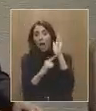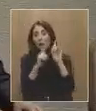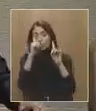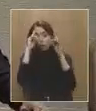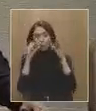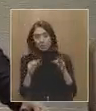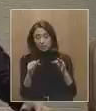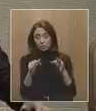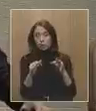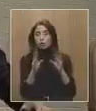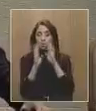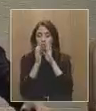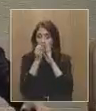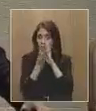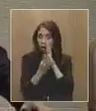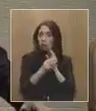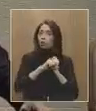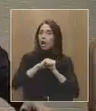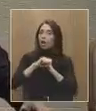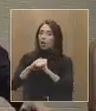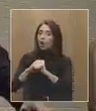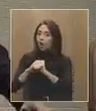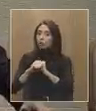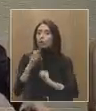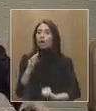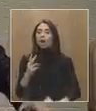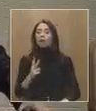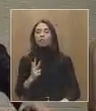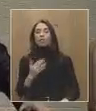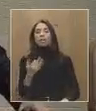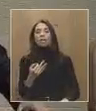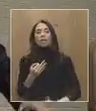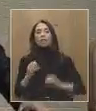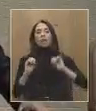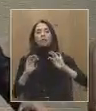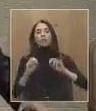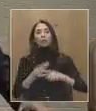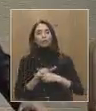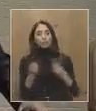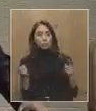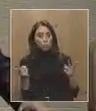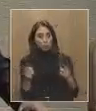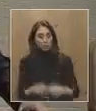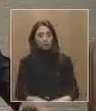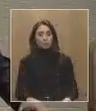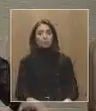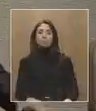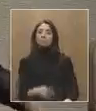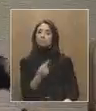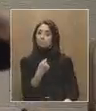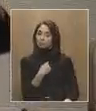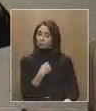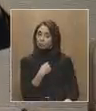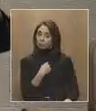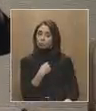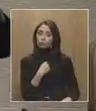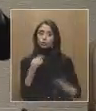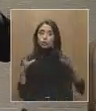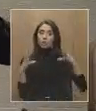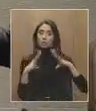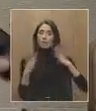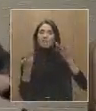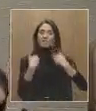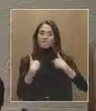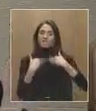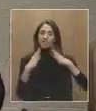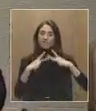francamente atentatorias contra la dignidad de la educación pública. Yo me felicito